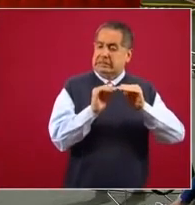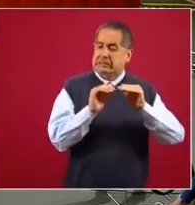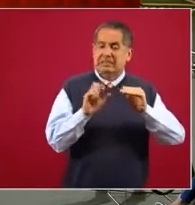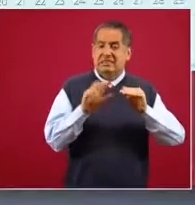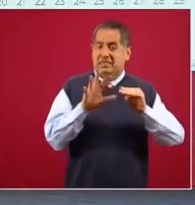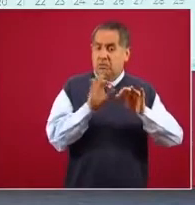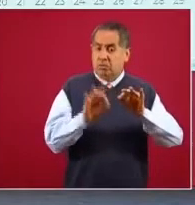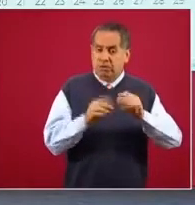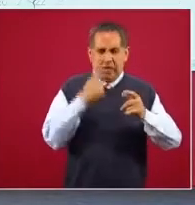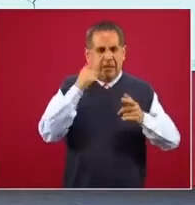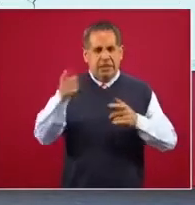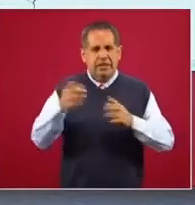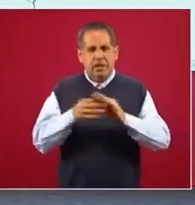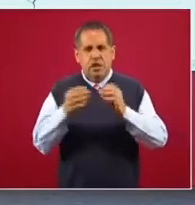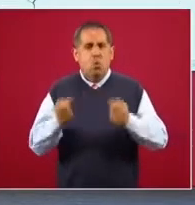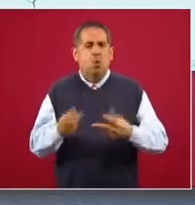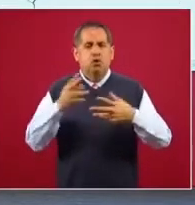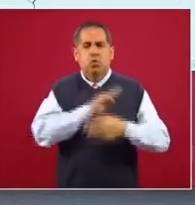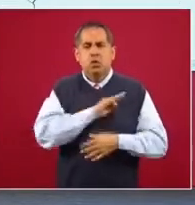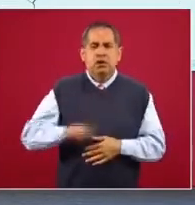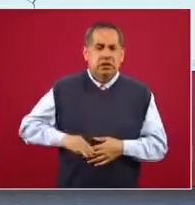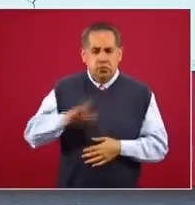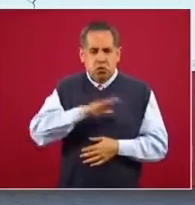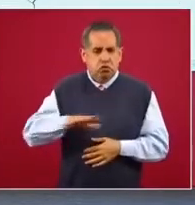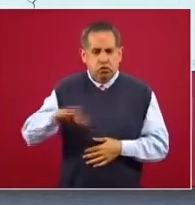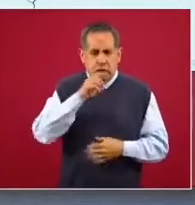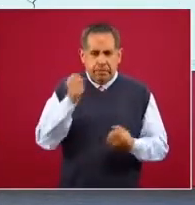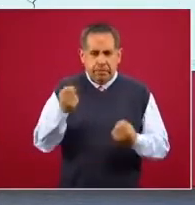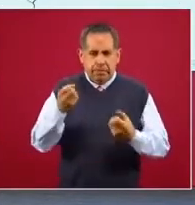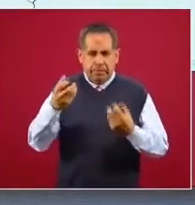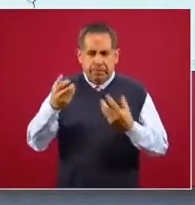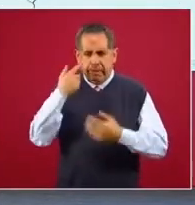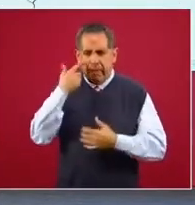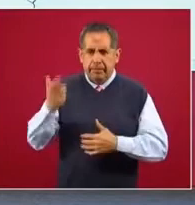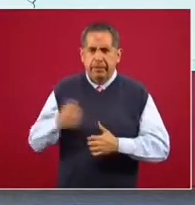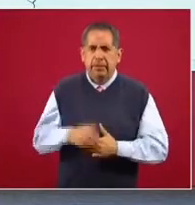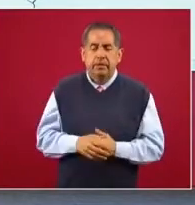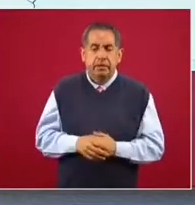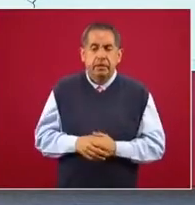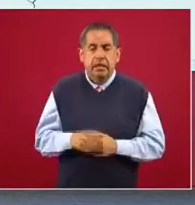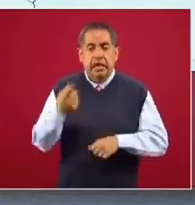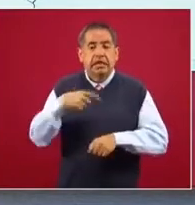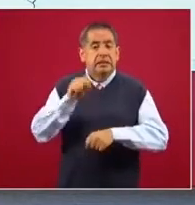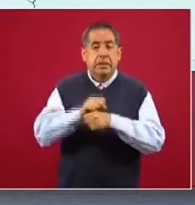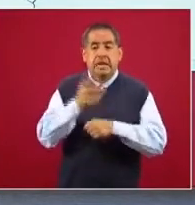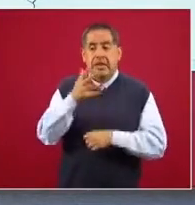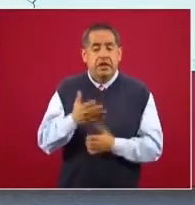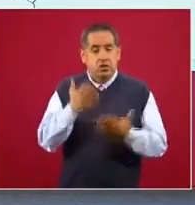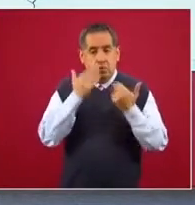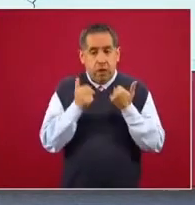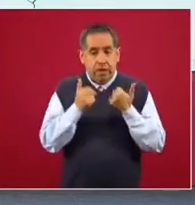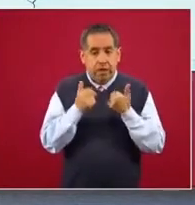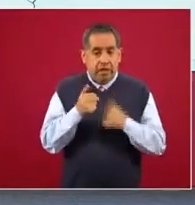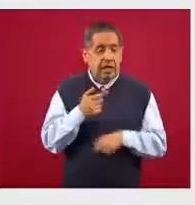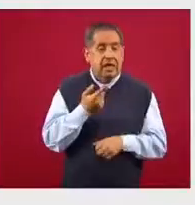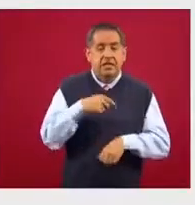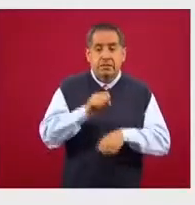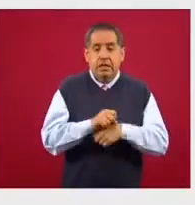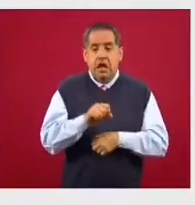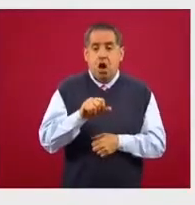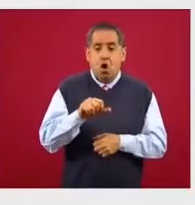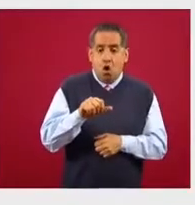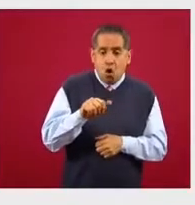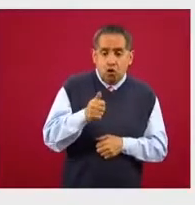el mapa animado de los municipios de Colima para ver el comportamiento en el tiempo. En la semana 10 no había casos, en la semana 11 empiezan a